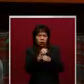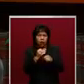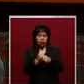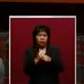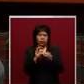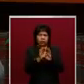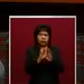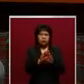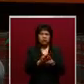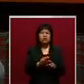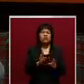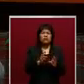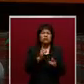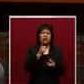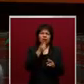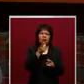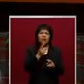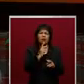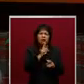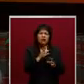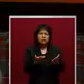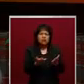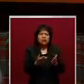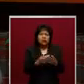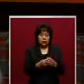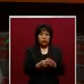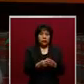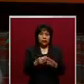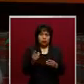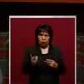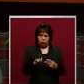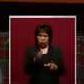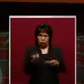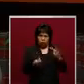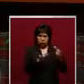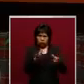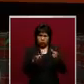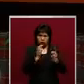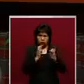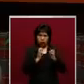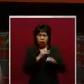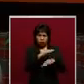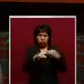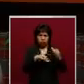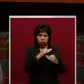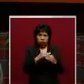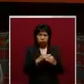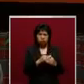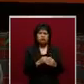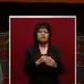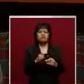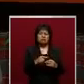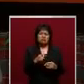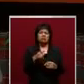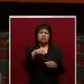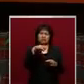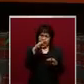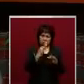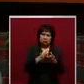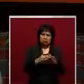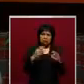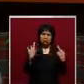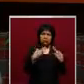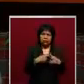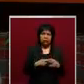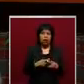informes, cómo resultaron las cosas, y en esta encuesta que se aplicó a los maestros reflejan una gran adaptación. Es un